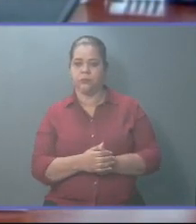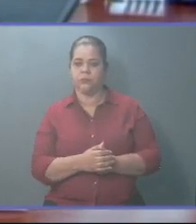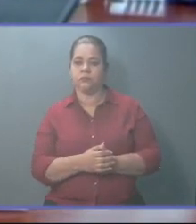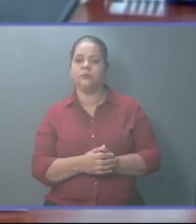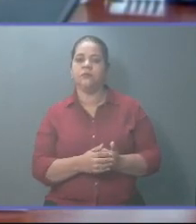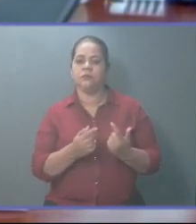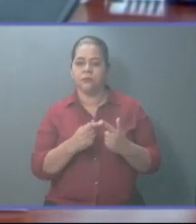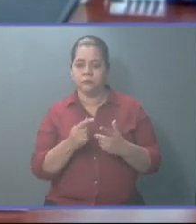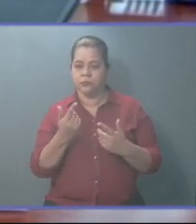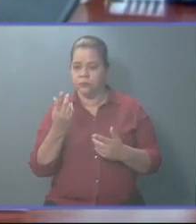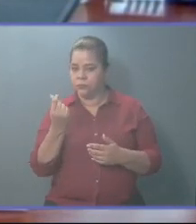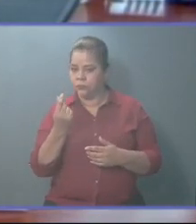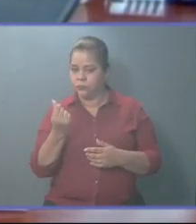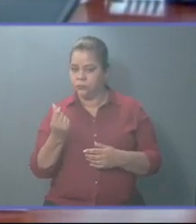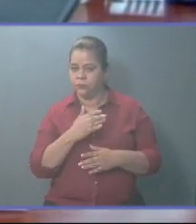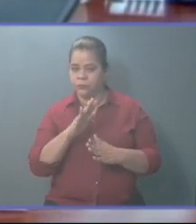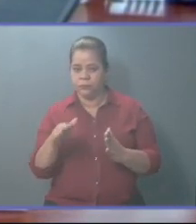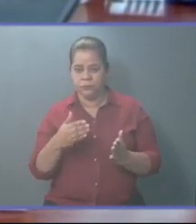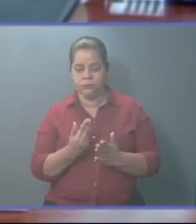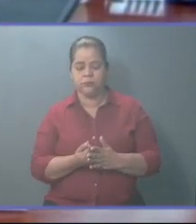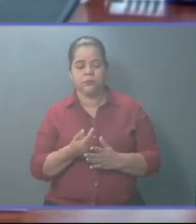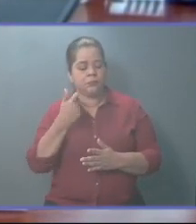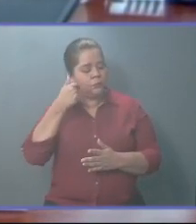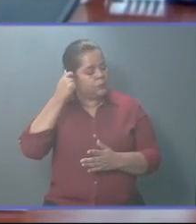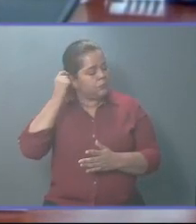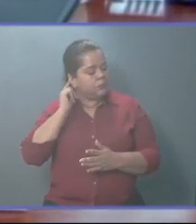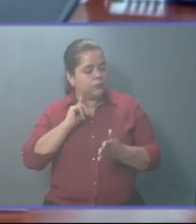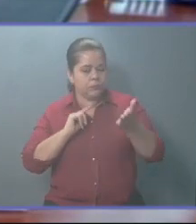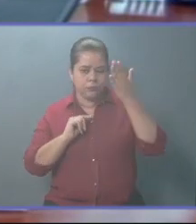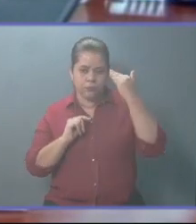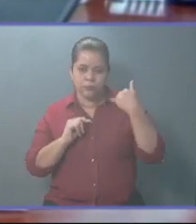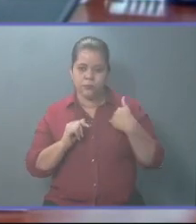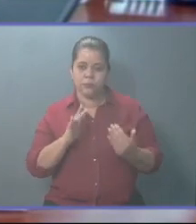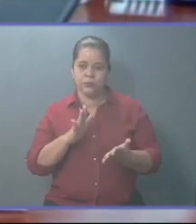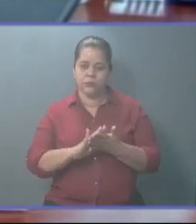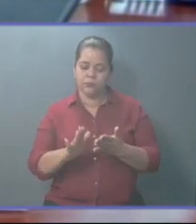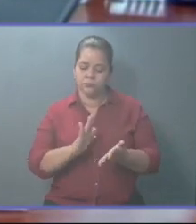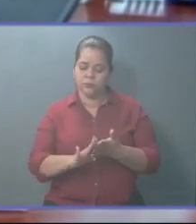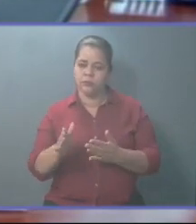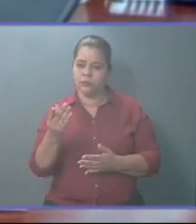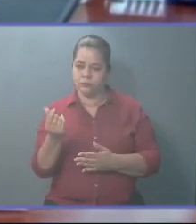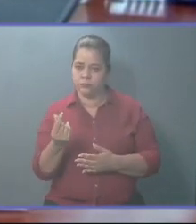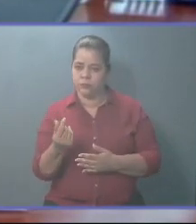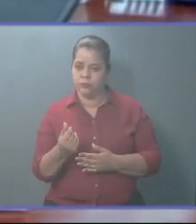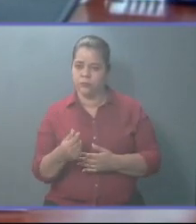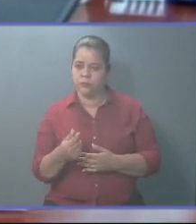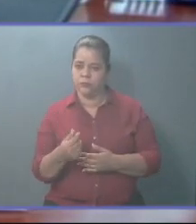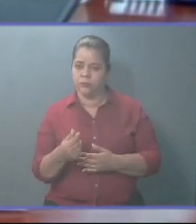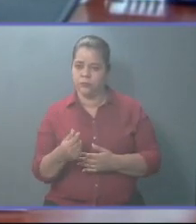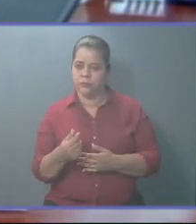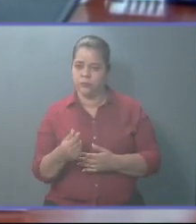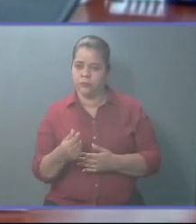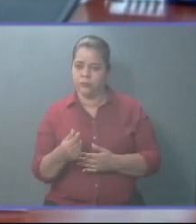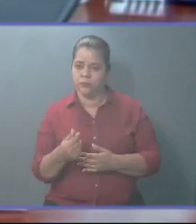fondos de los salvadoreños y las salvadoreñas. Van a tener que pagar esos fondos también que aún están en proceso.